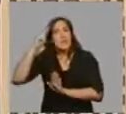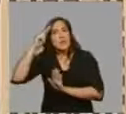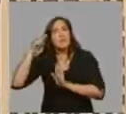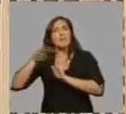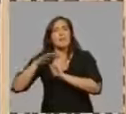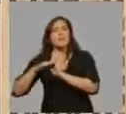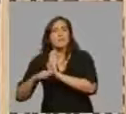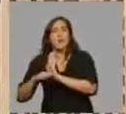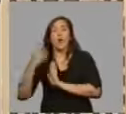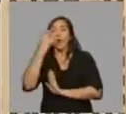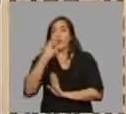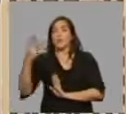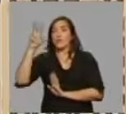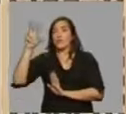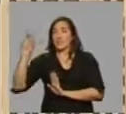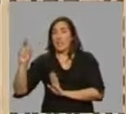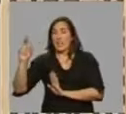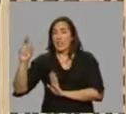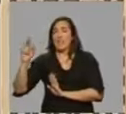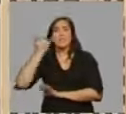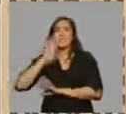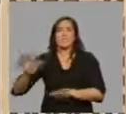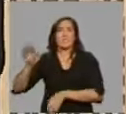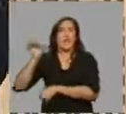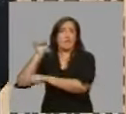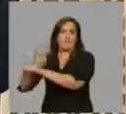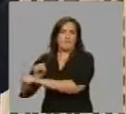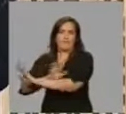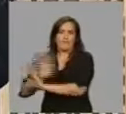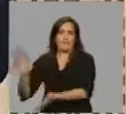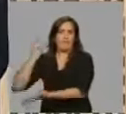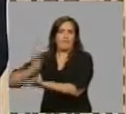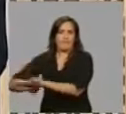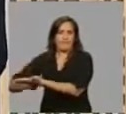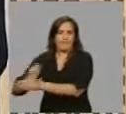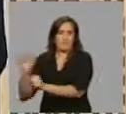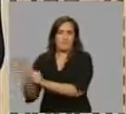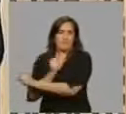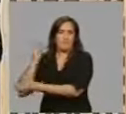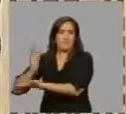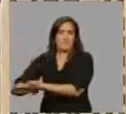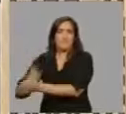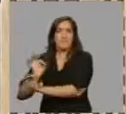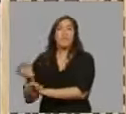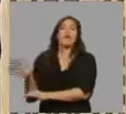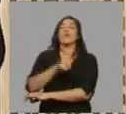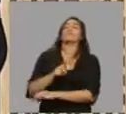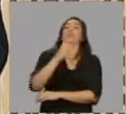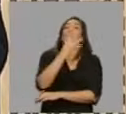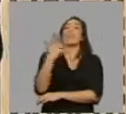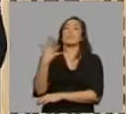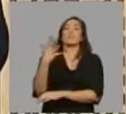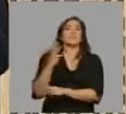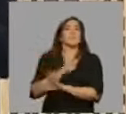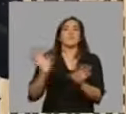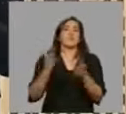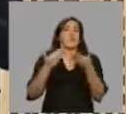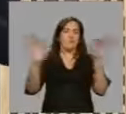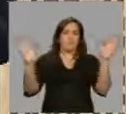ellas, 430 han sido condenadas y 45 han sido absueltas.